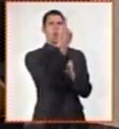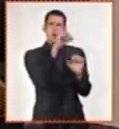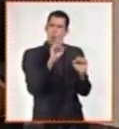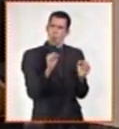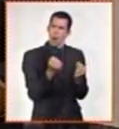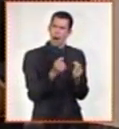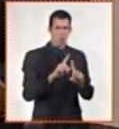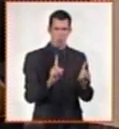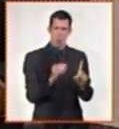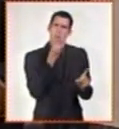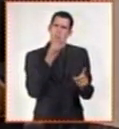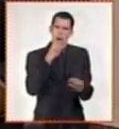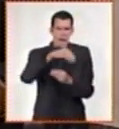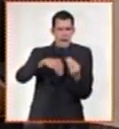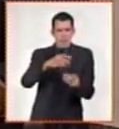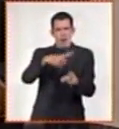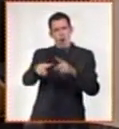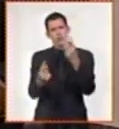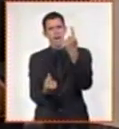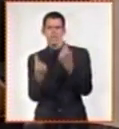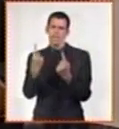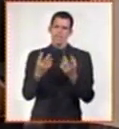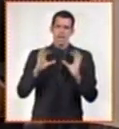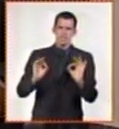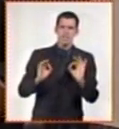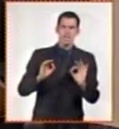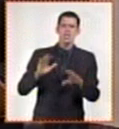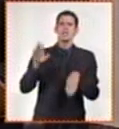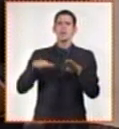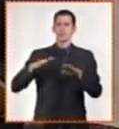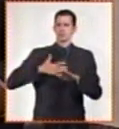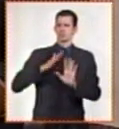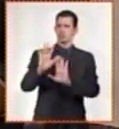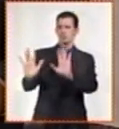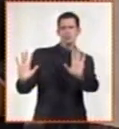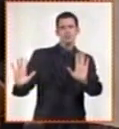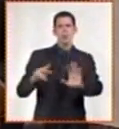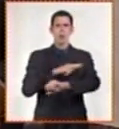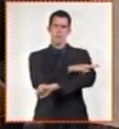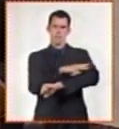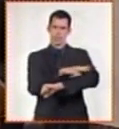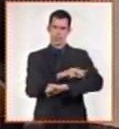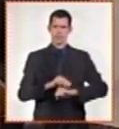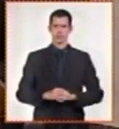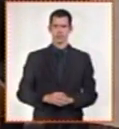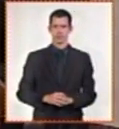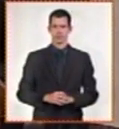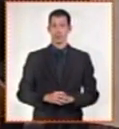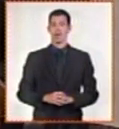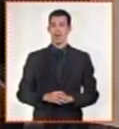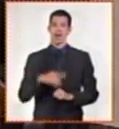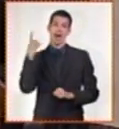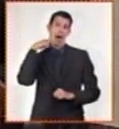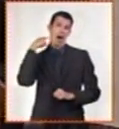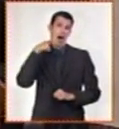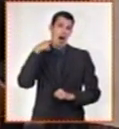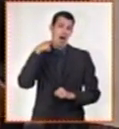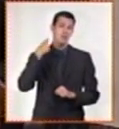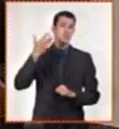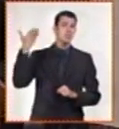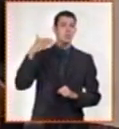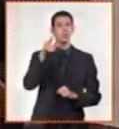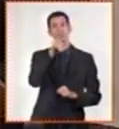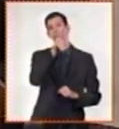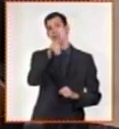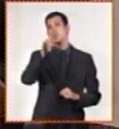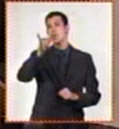final de la Guerra Fría, el modelo bipolar llegó a su fin y la tendencia a la multipolarización mundial